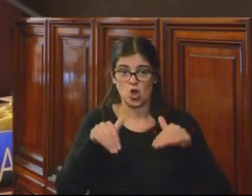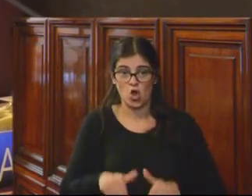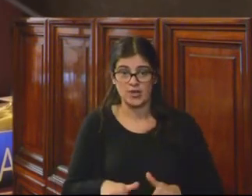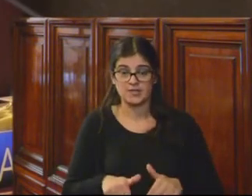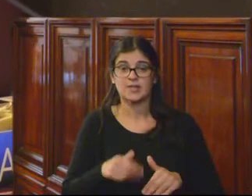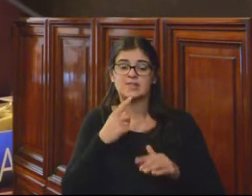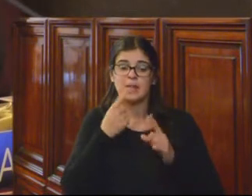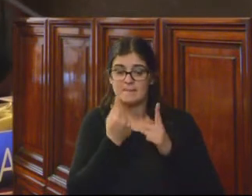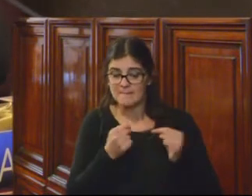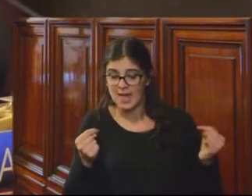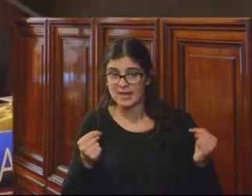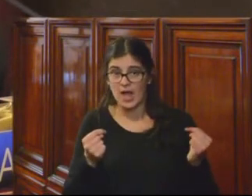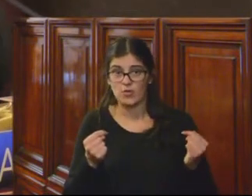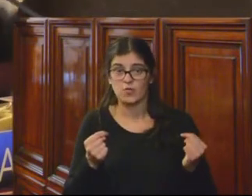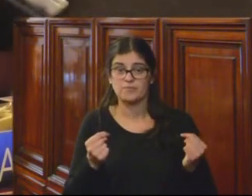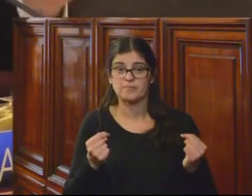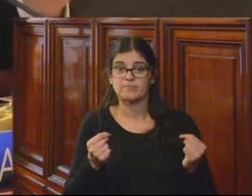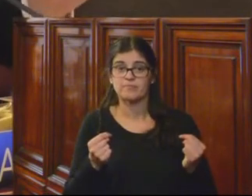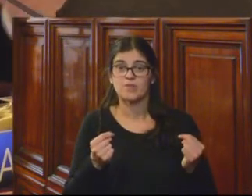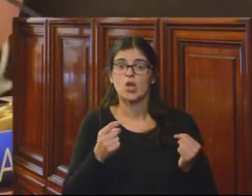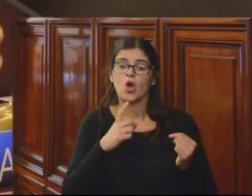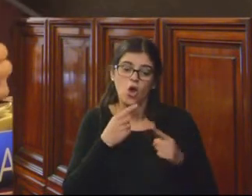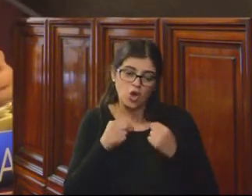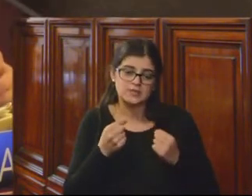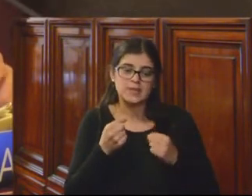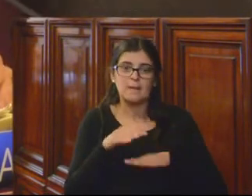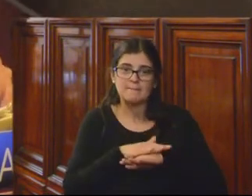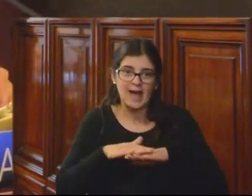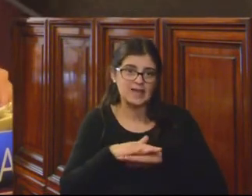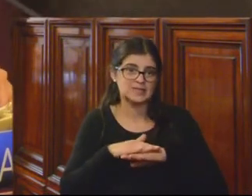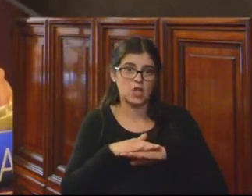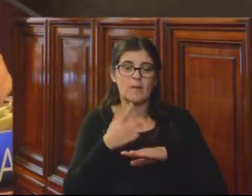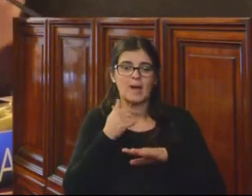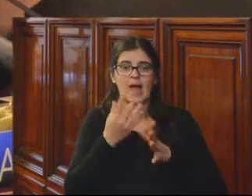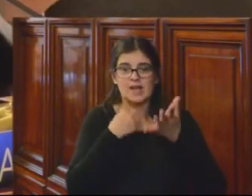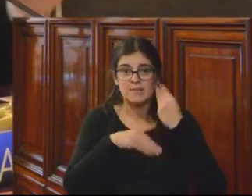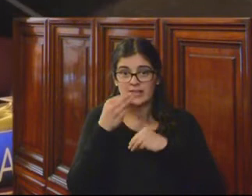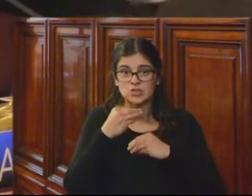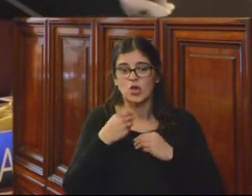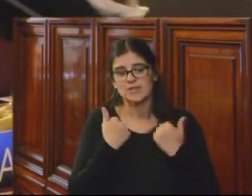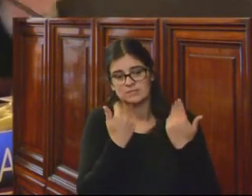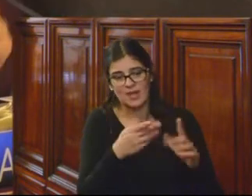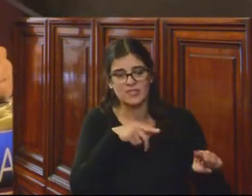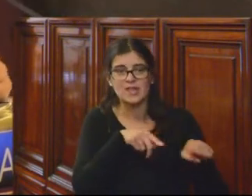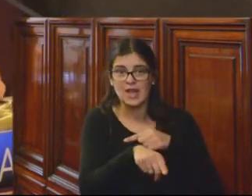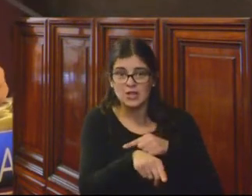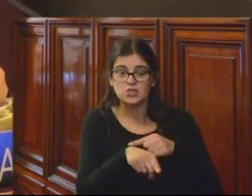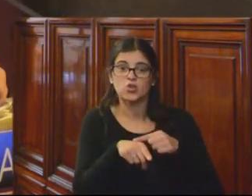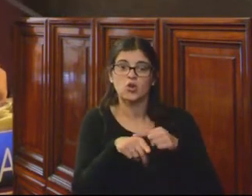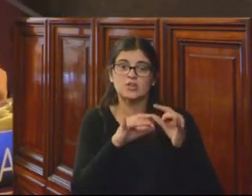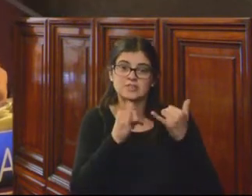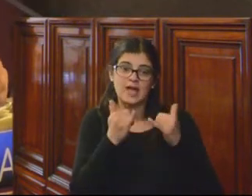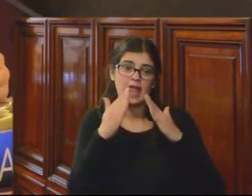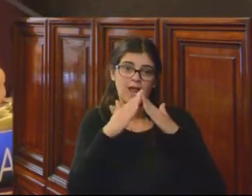de mercado con los implementos básicos para la alimentación que se entregan directamente en la